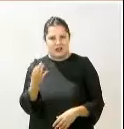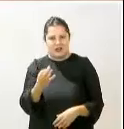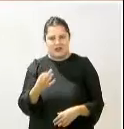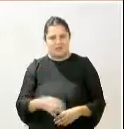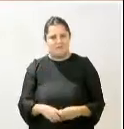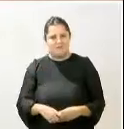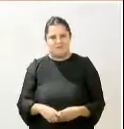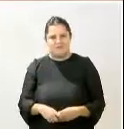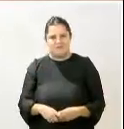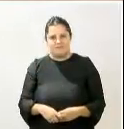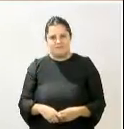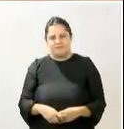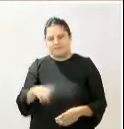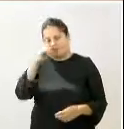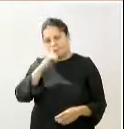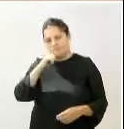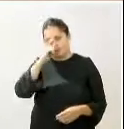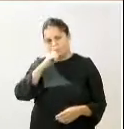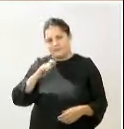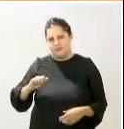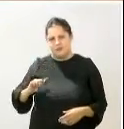que tantos años